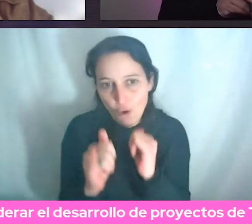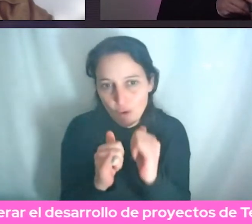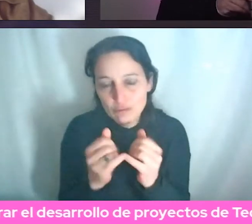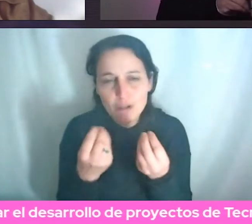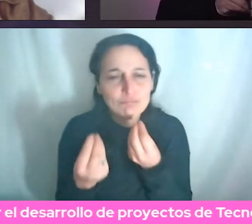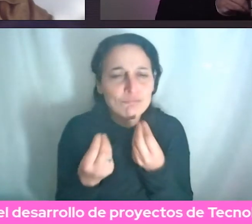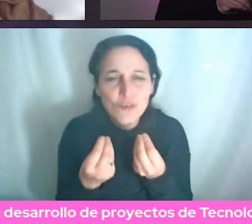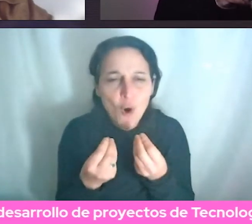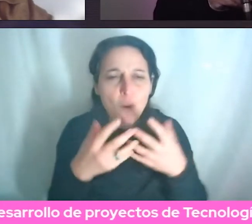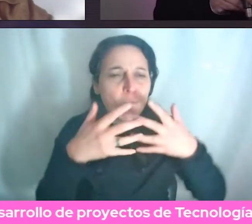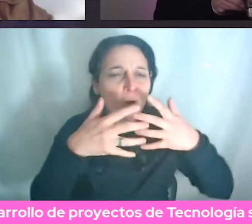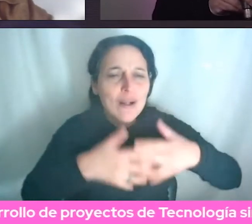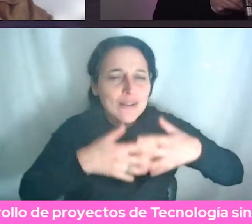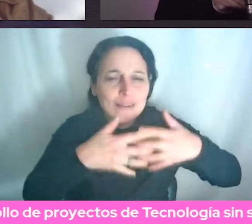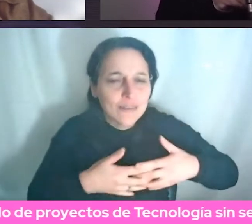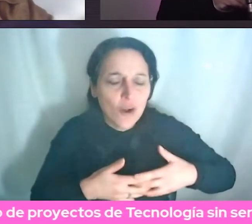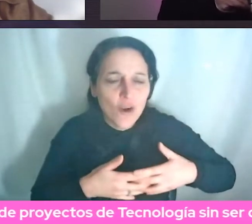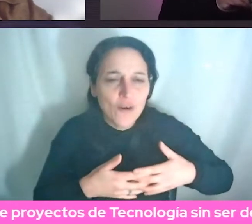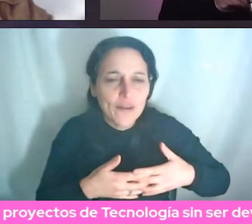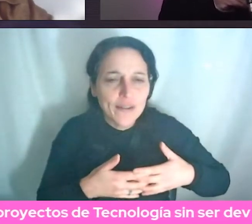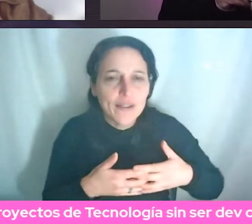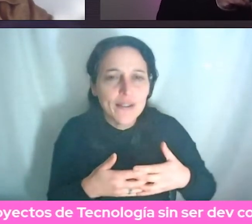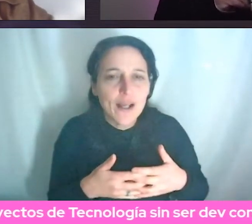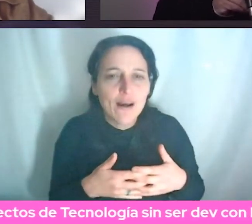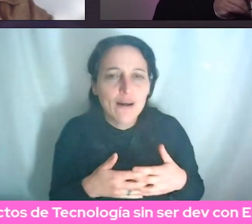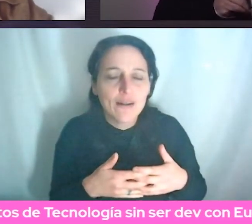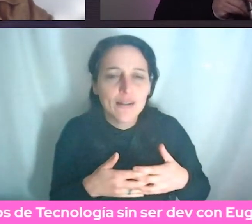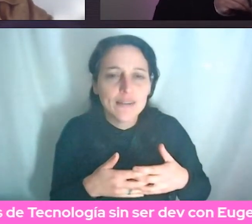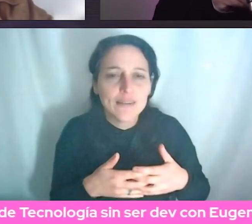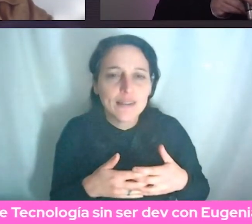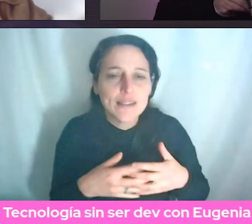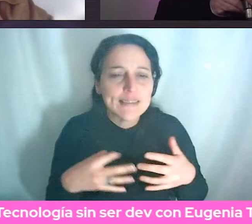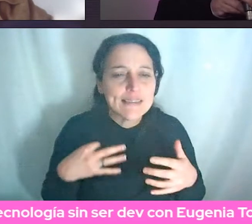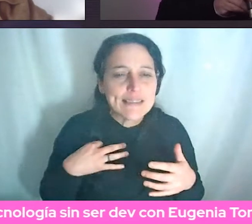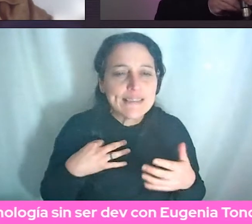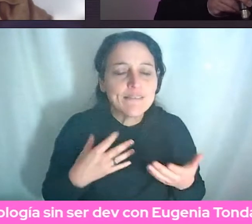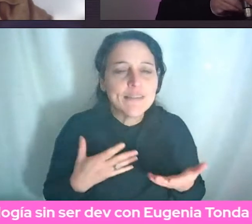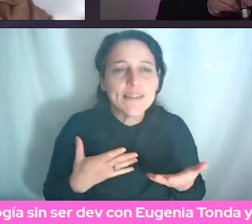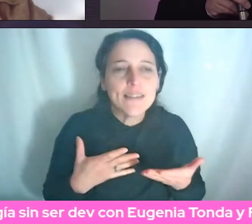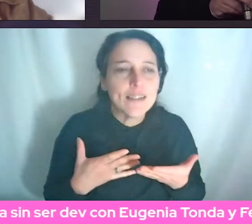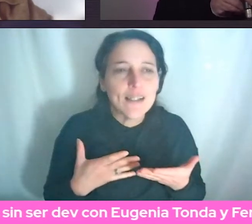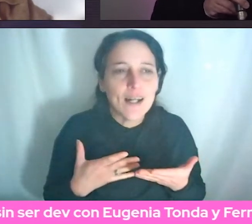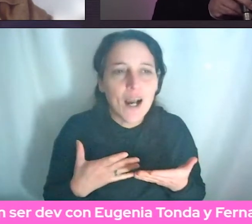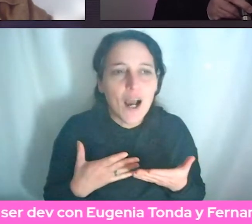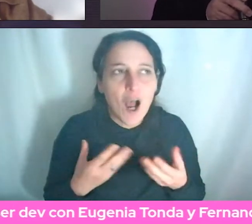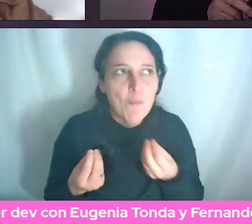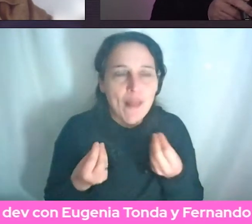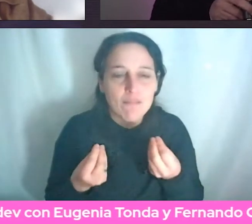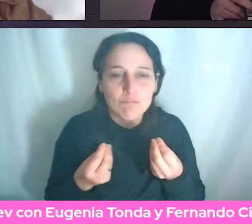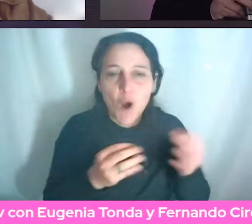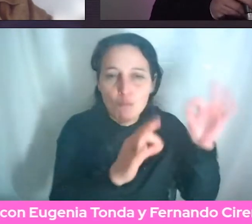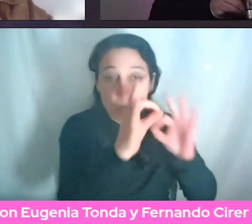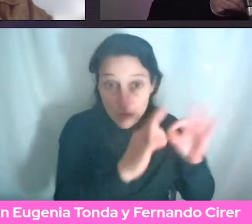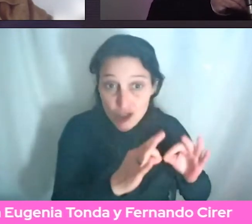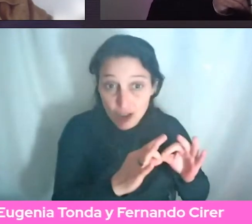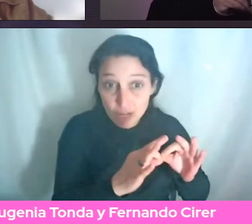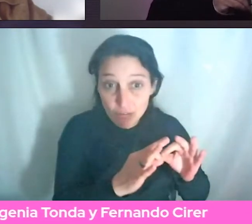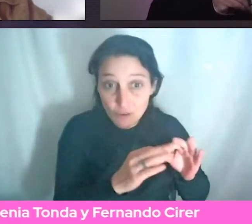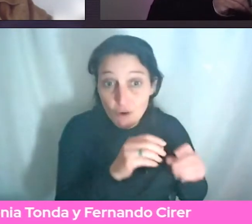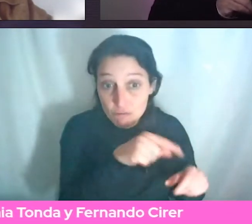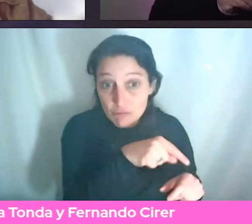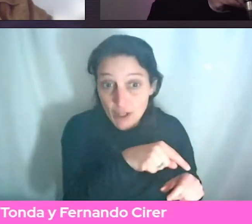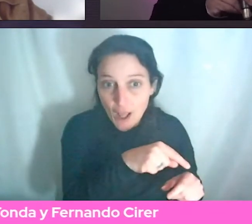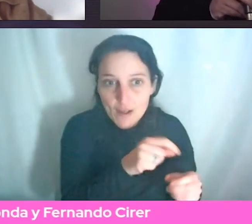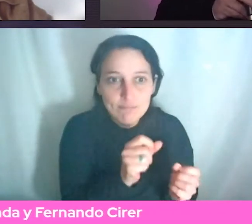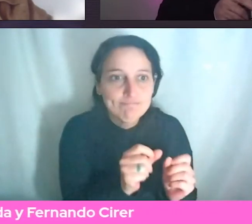cívica o cómo se llevaron adelante proyectos de tecnología cívica, ¿sí? Yo